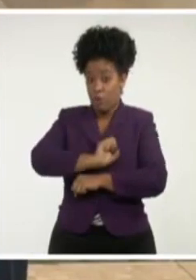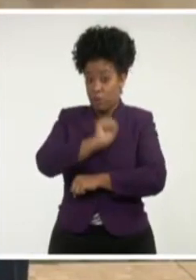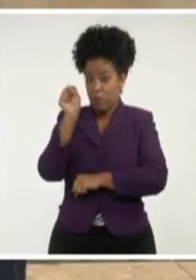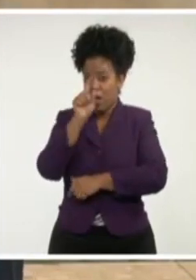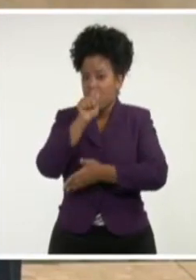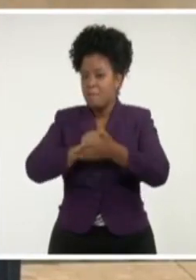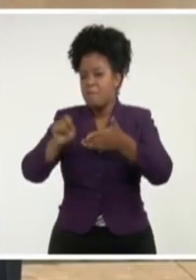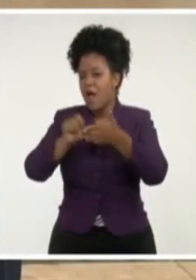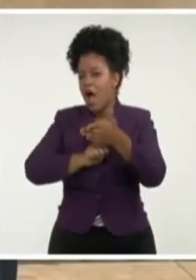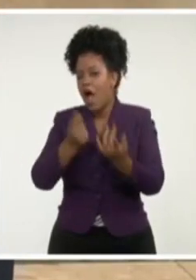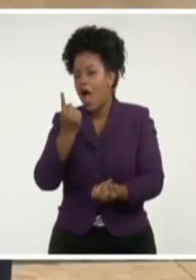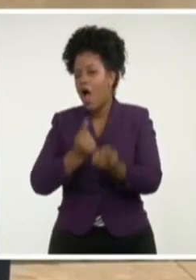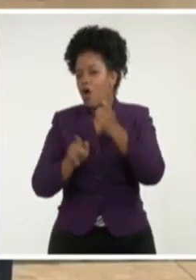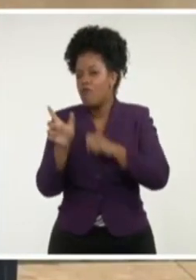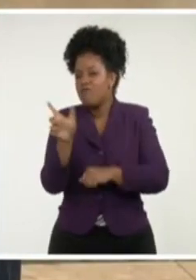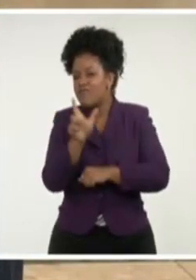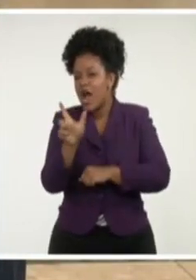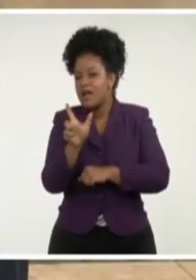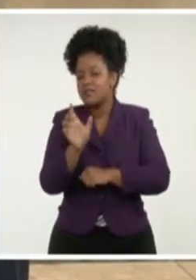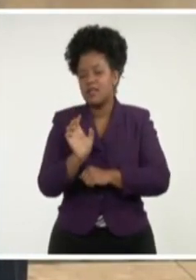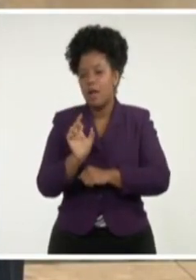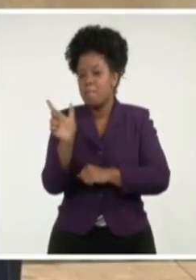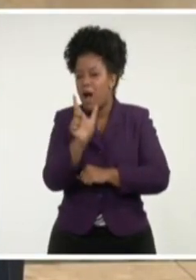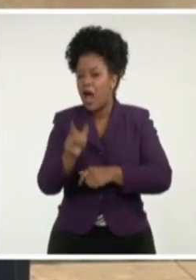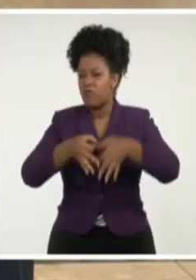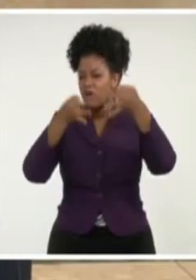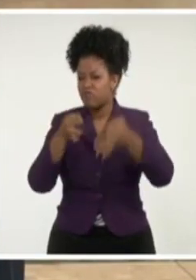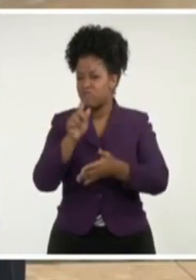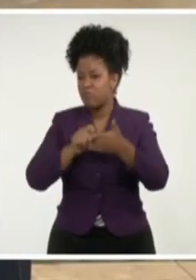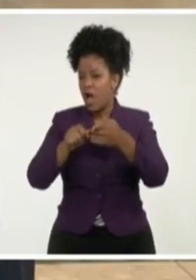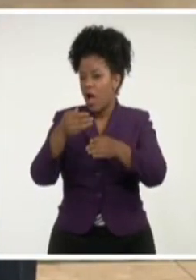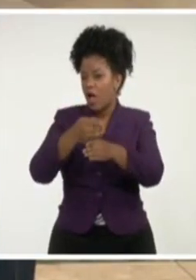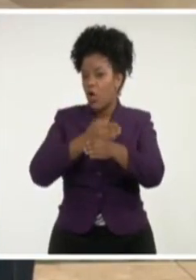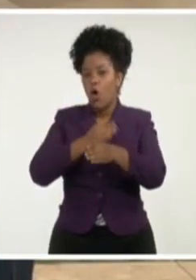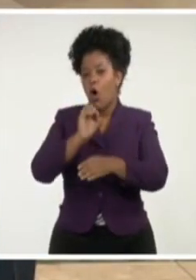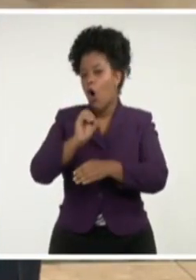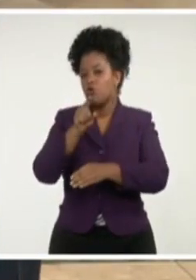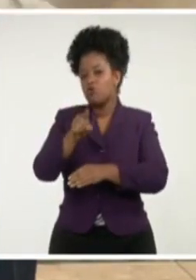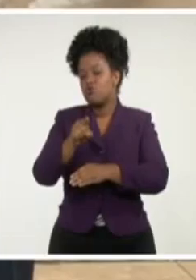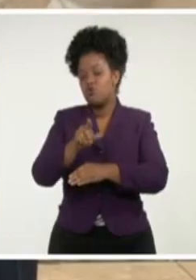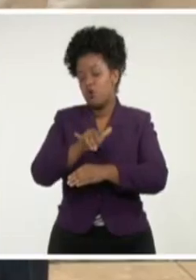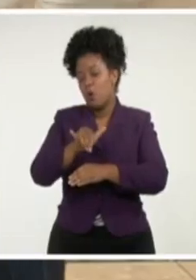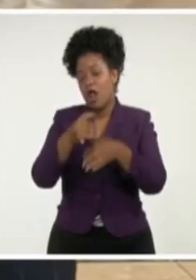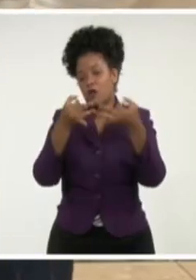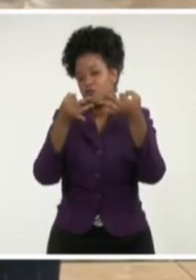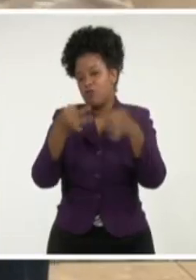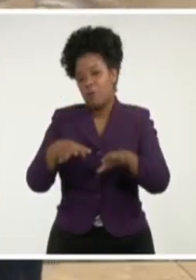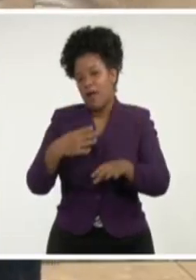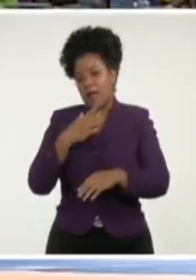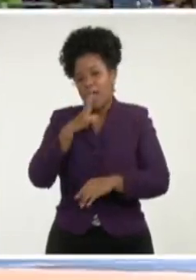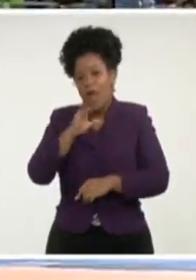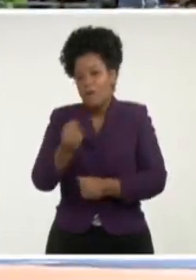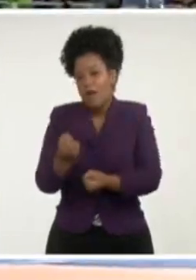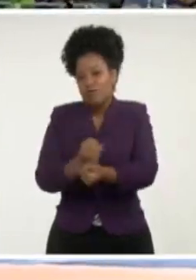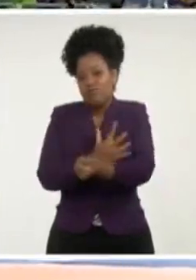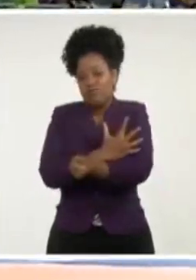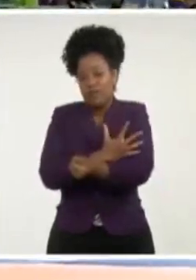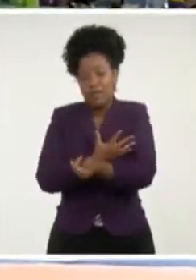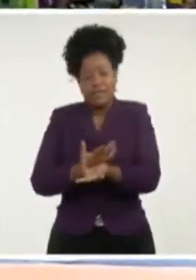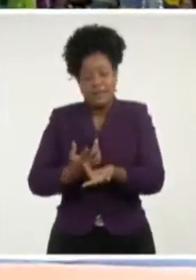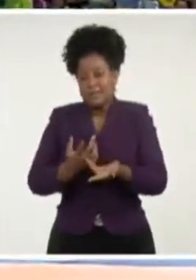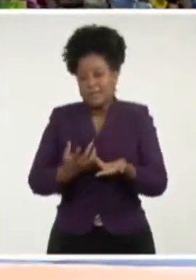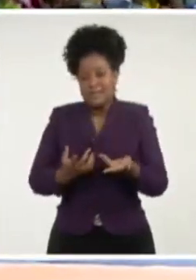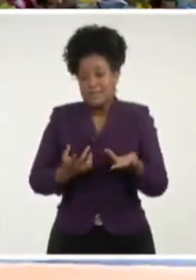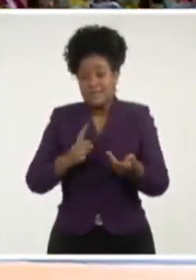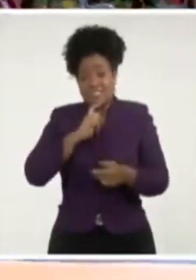una frase, se buscan las palabras previas o sale la frase así en el momento de la emoción? Es que es imposible poder predecir lo que